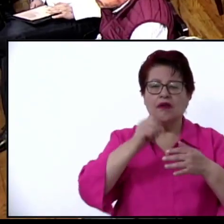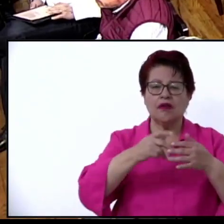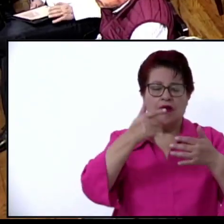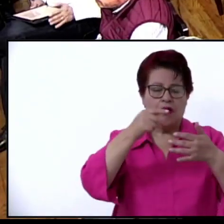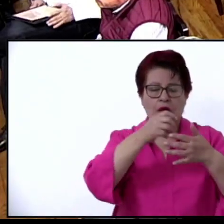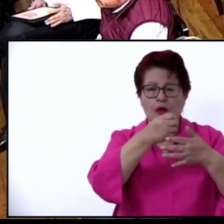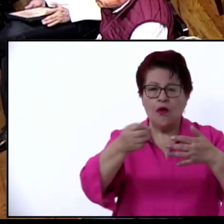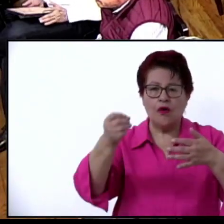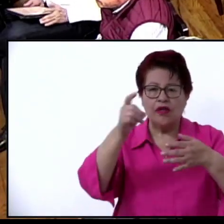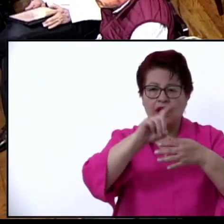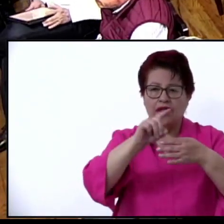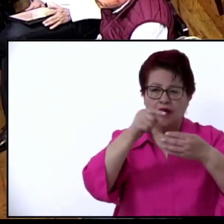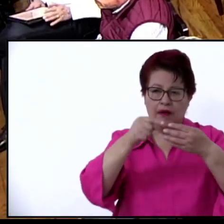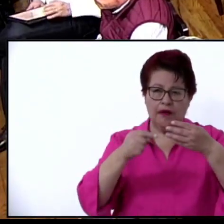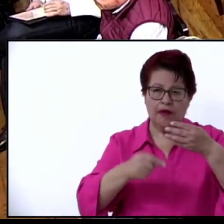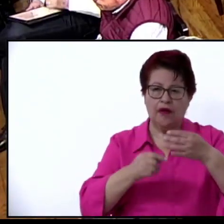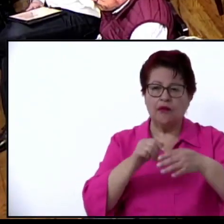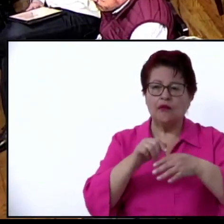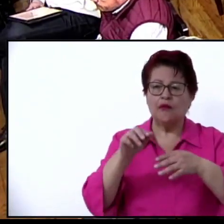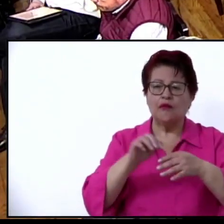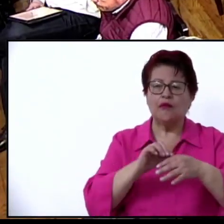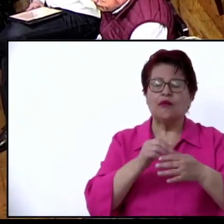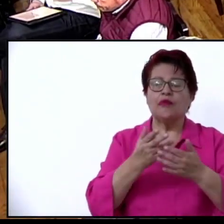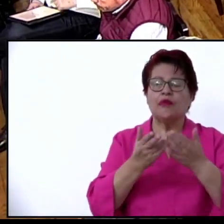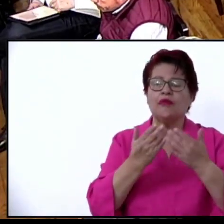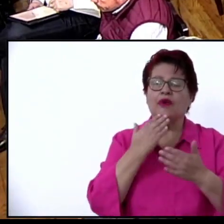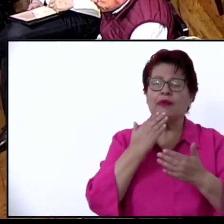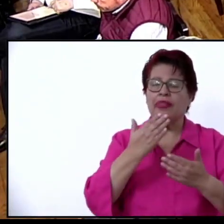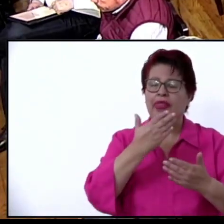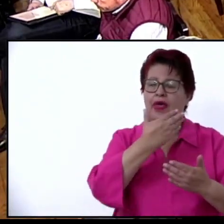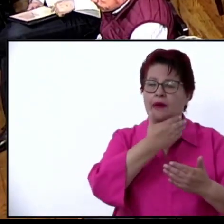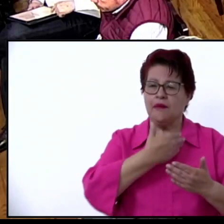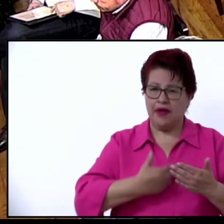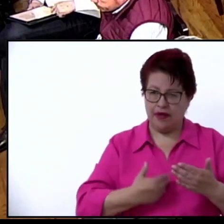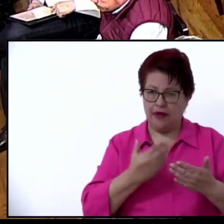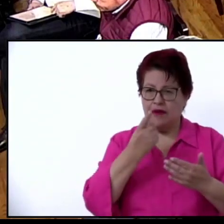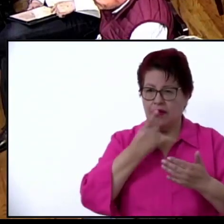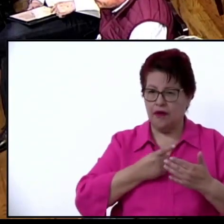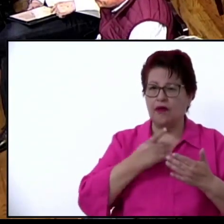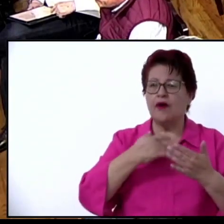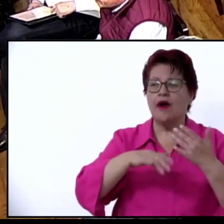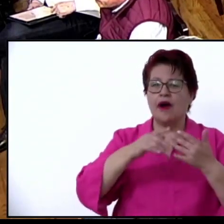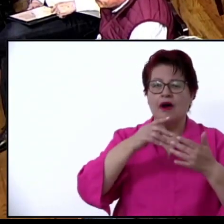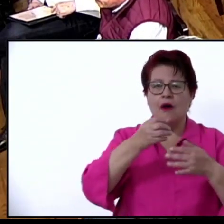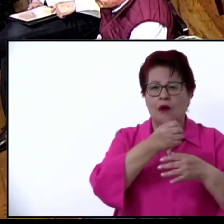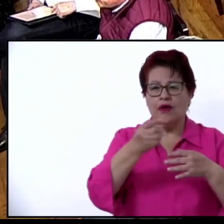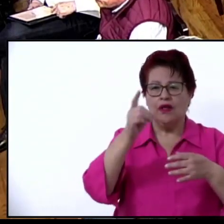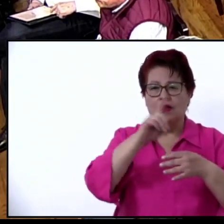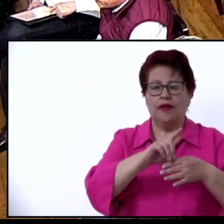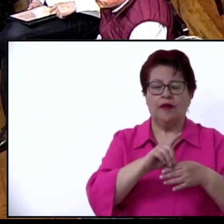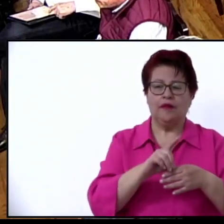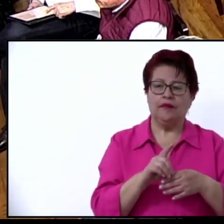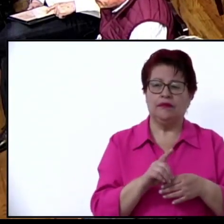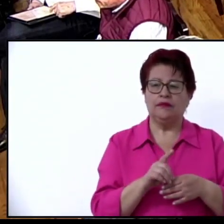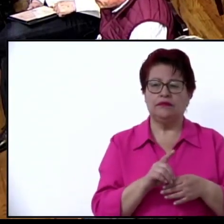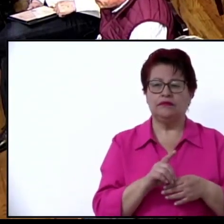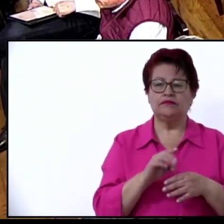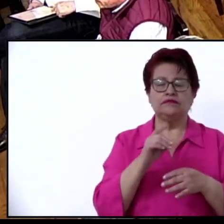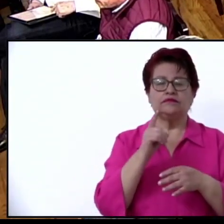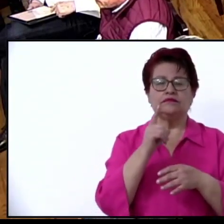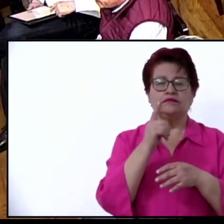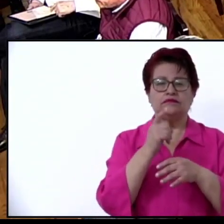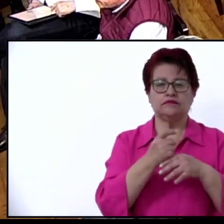secretaria. Con gusto. Por instrucciones de la presidencia, se dará lectura al orden del día.